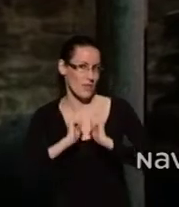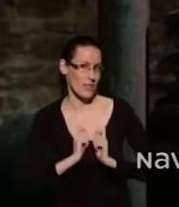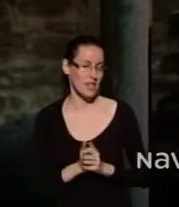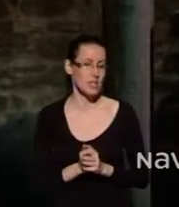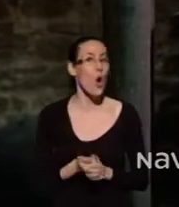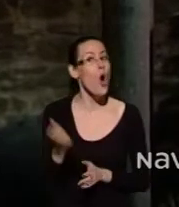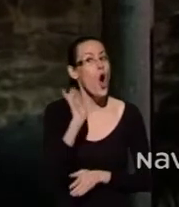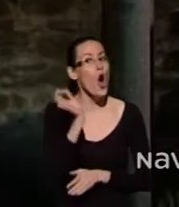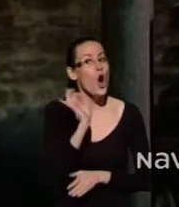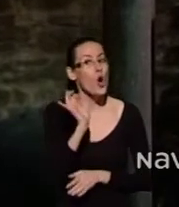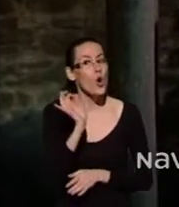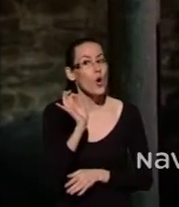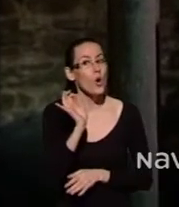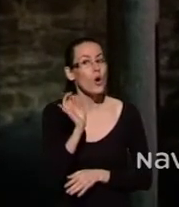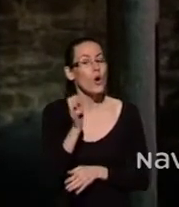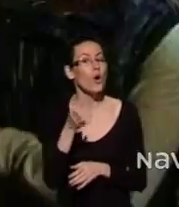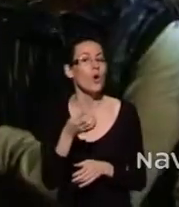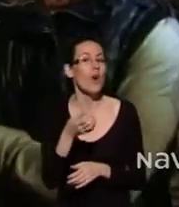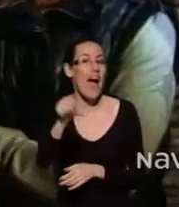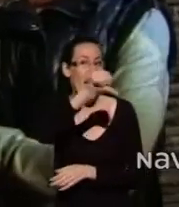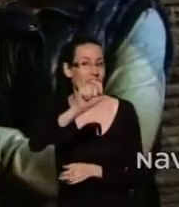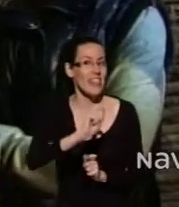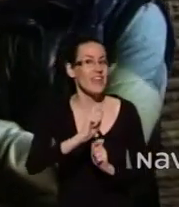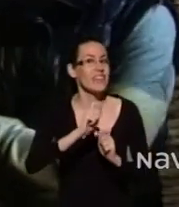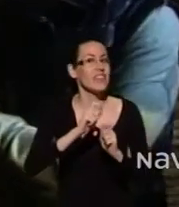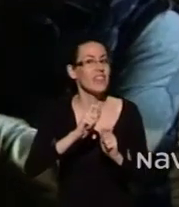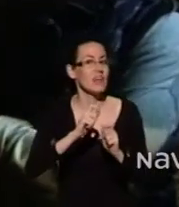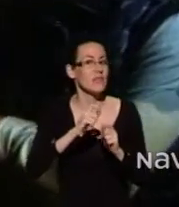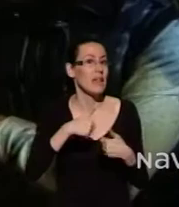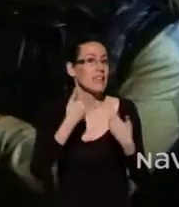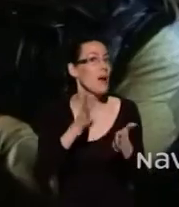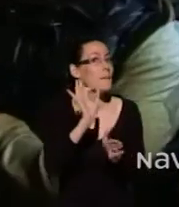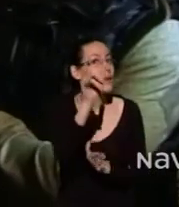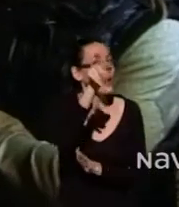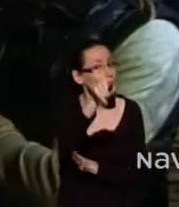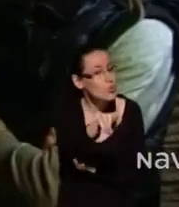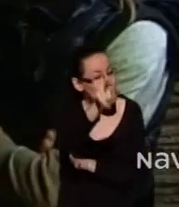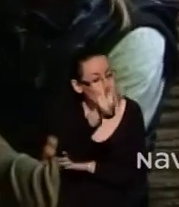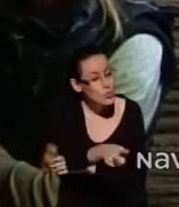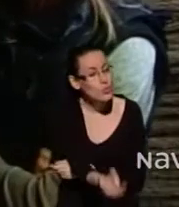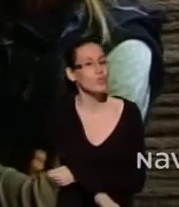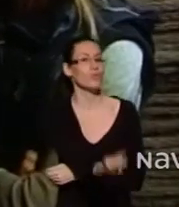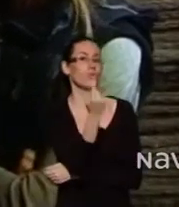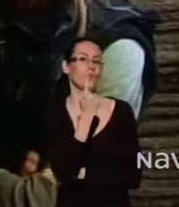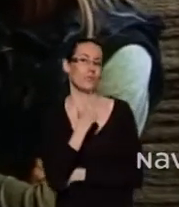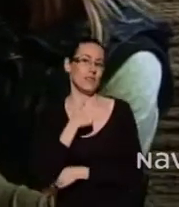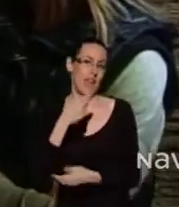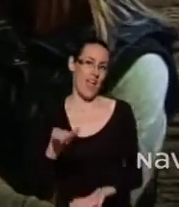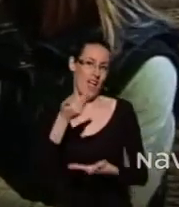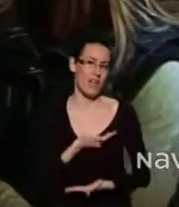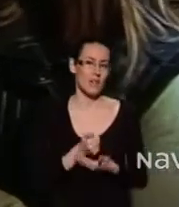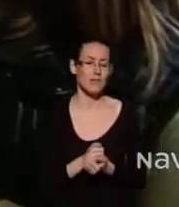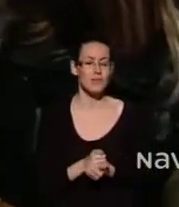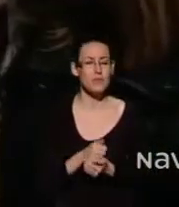trabajar, a ayudarles a la casa donde venían el aceite. Andrés, creo que de pequeño solías venir a este lugar porque tu padre trabajaba aquí. Mi padre trabajó